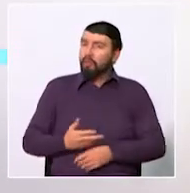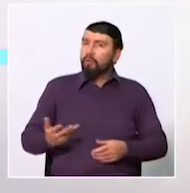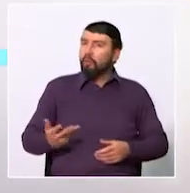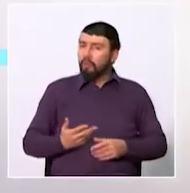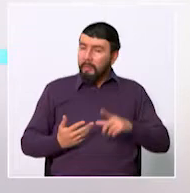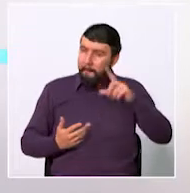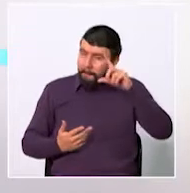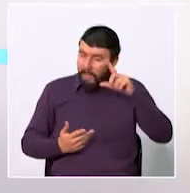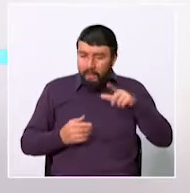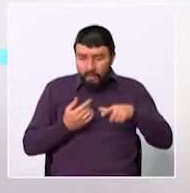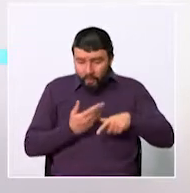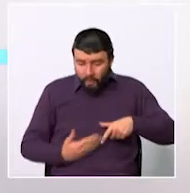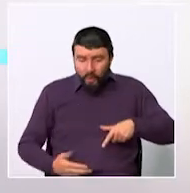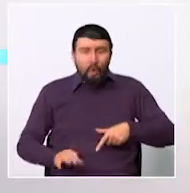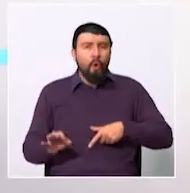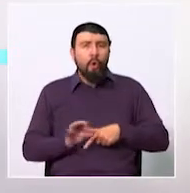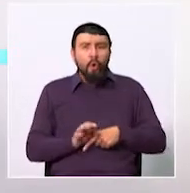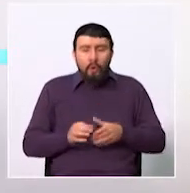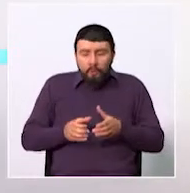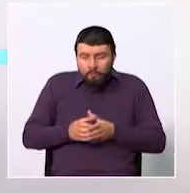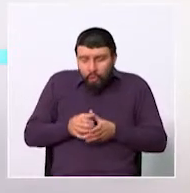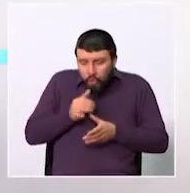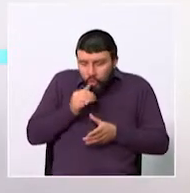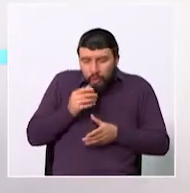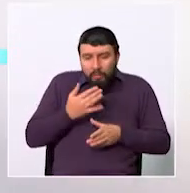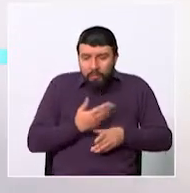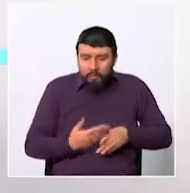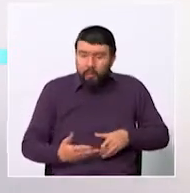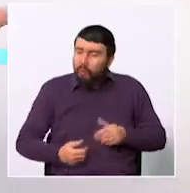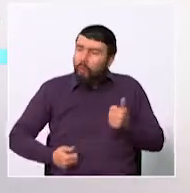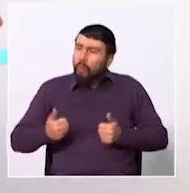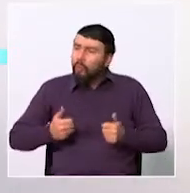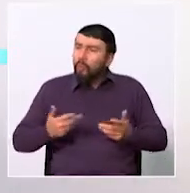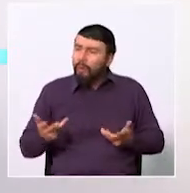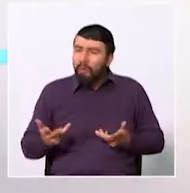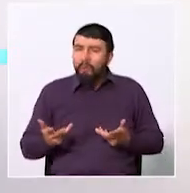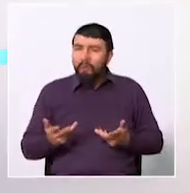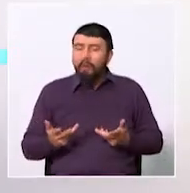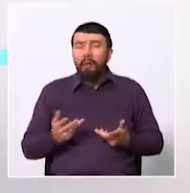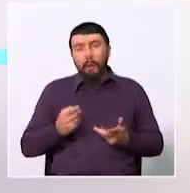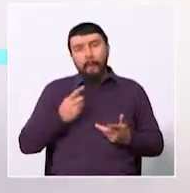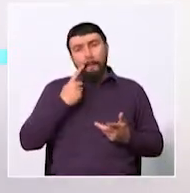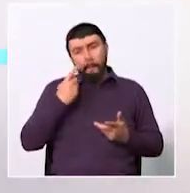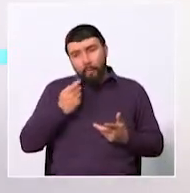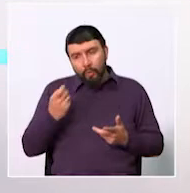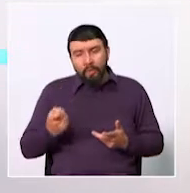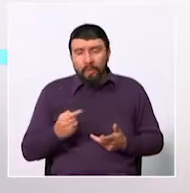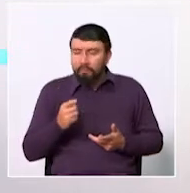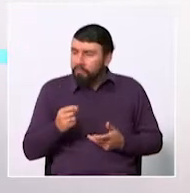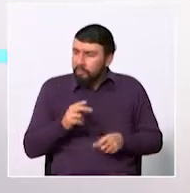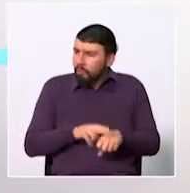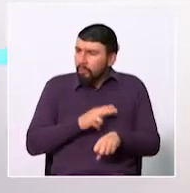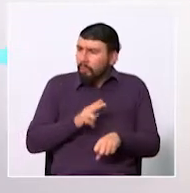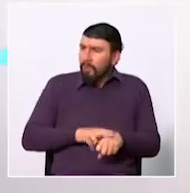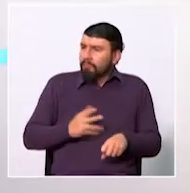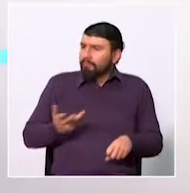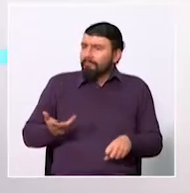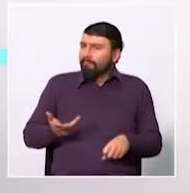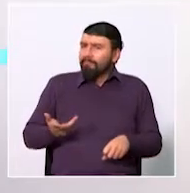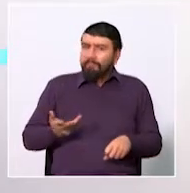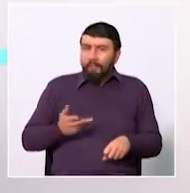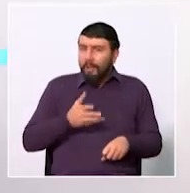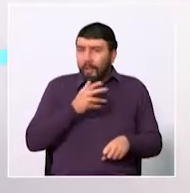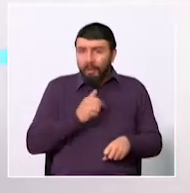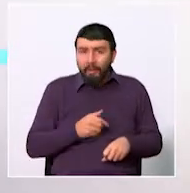decía el señor ahora lo hice en medicina y qué exámenes buscar y buscar porque no es normal la hemorragia en la hemorroides nosotros siempre como